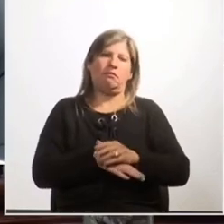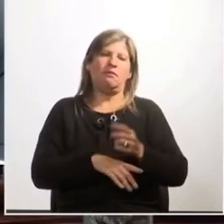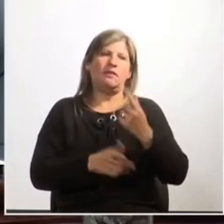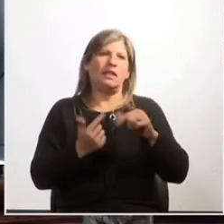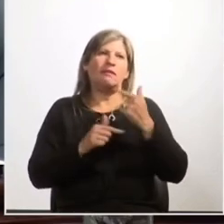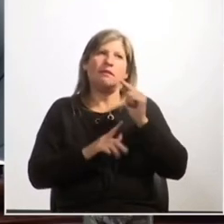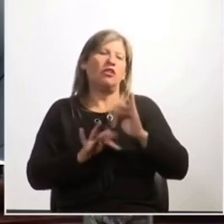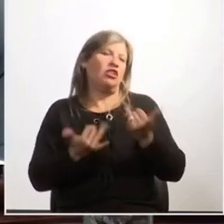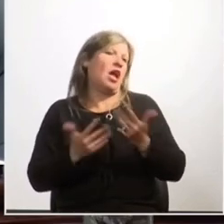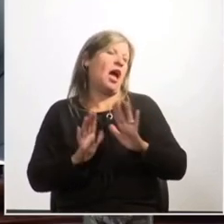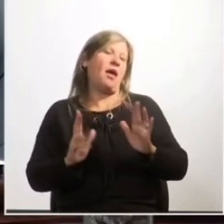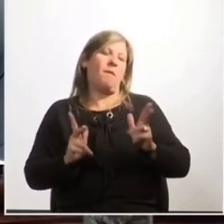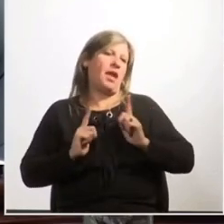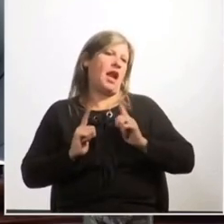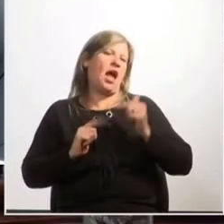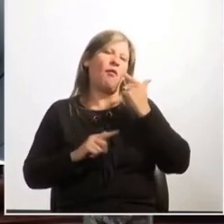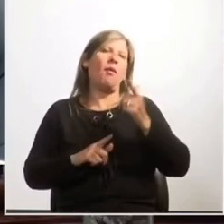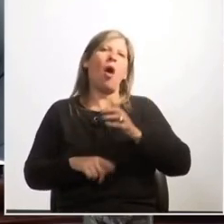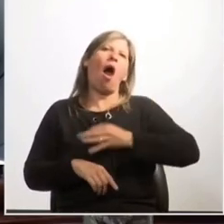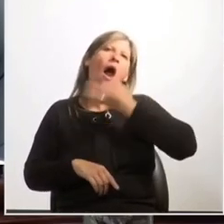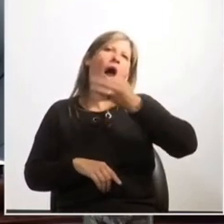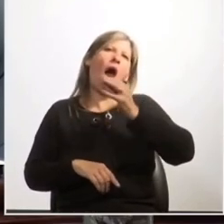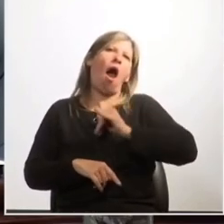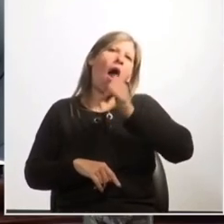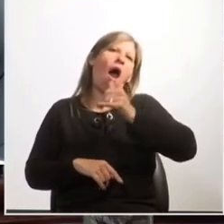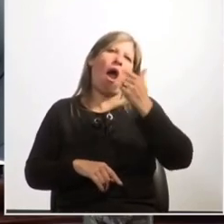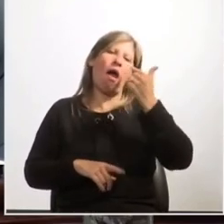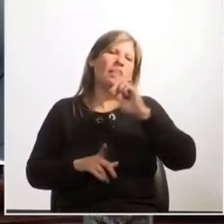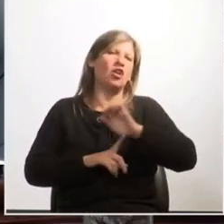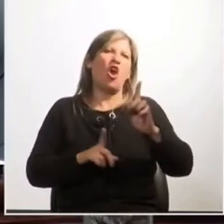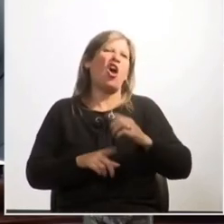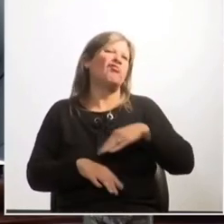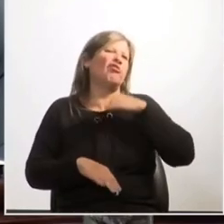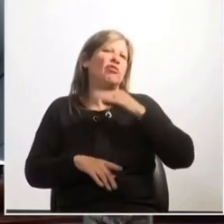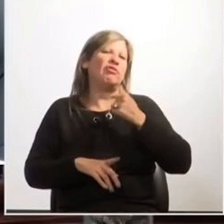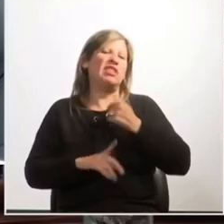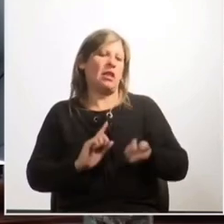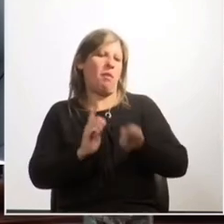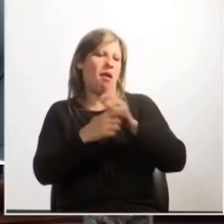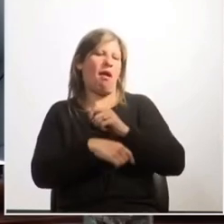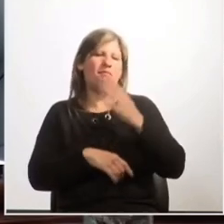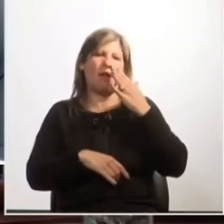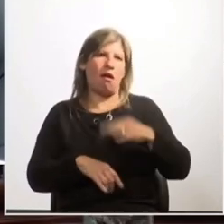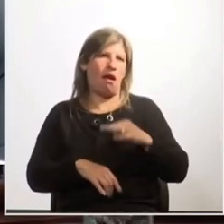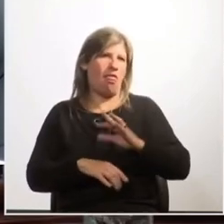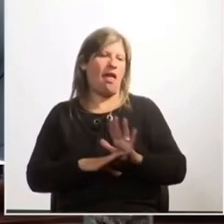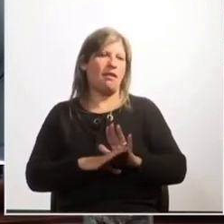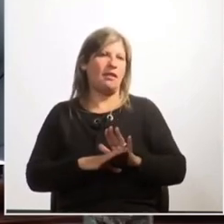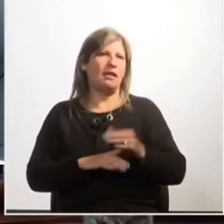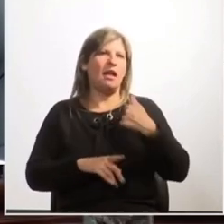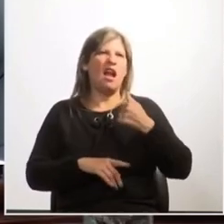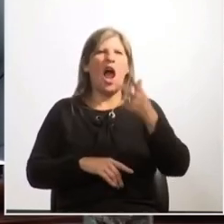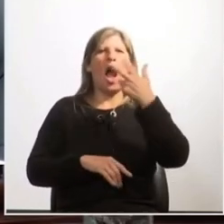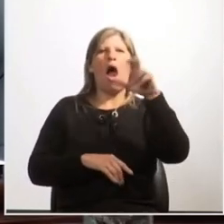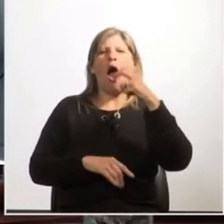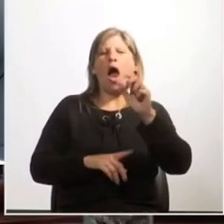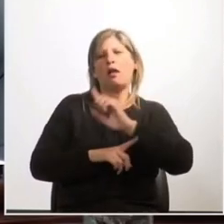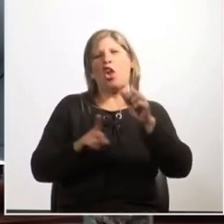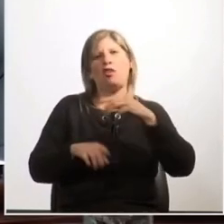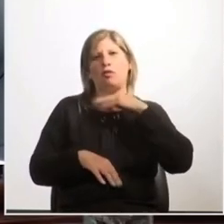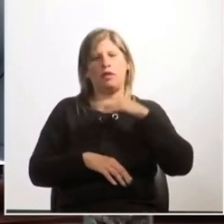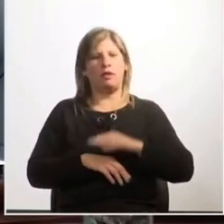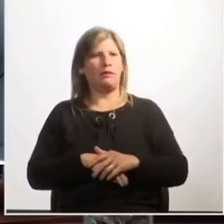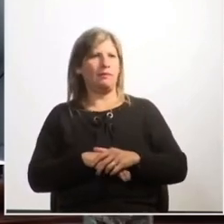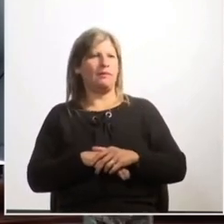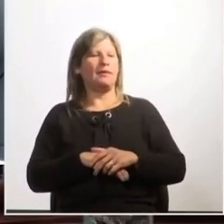Los discursos altisonantes no fueron suficientes para cambiar la realidad. Pegar 2 gritos no alcanza.